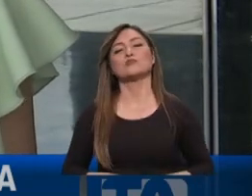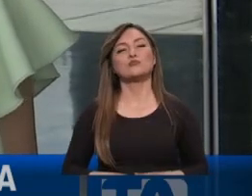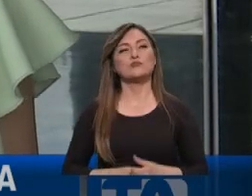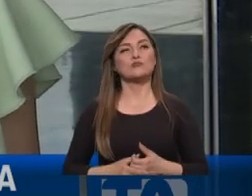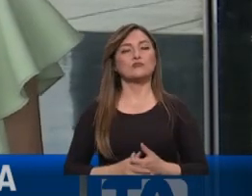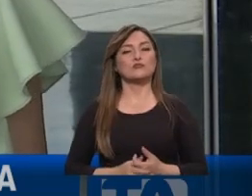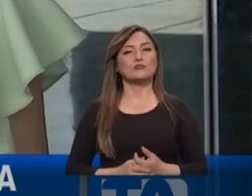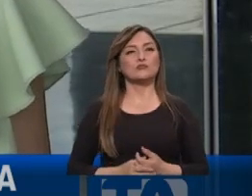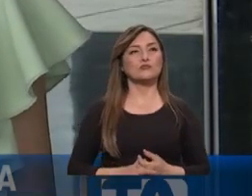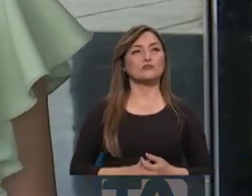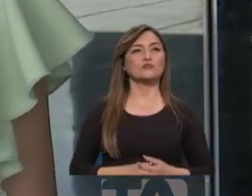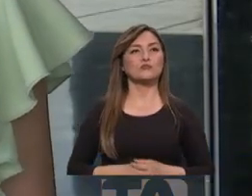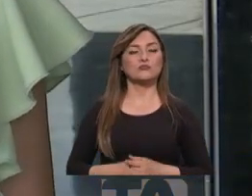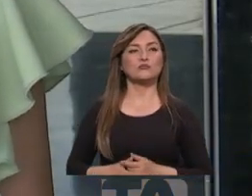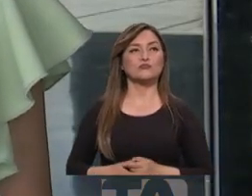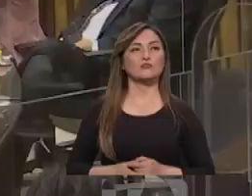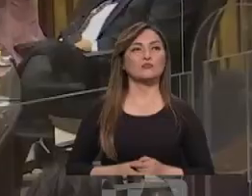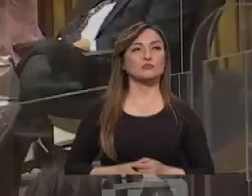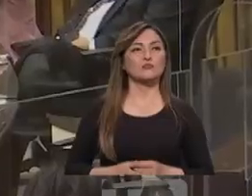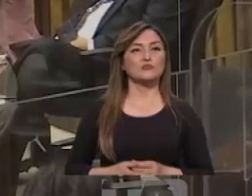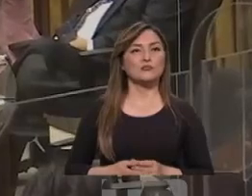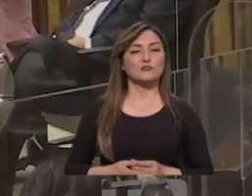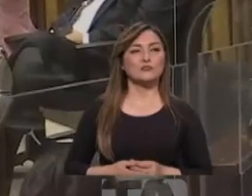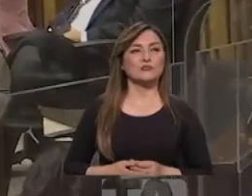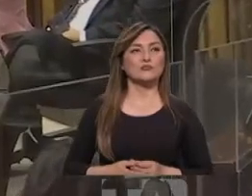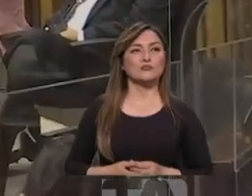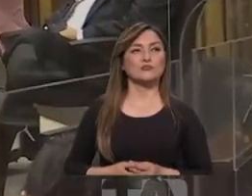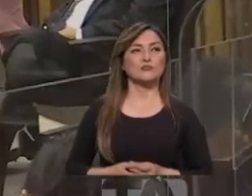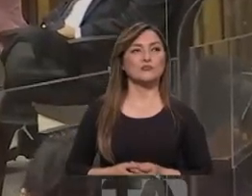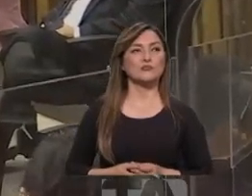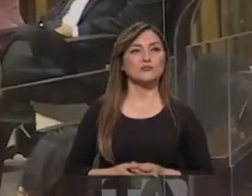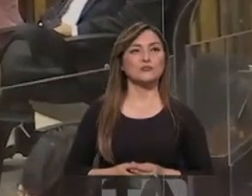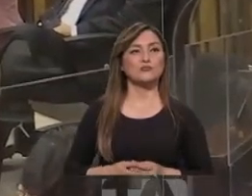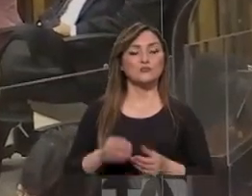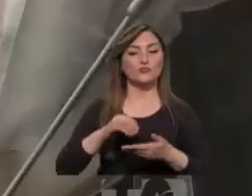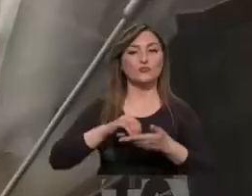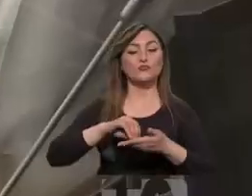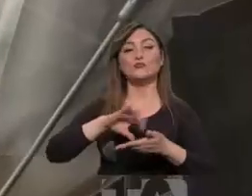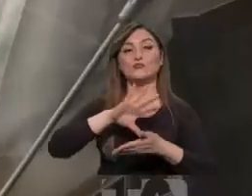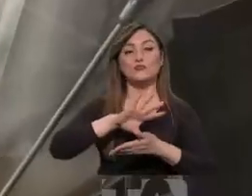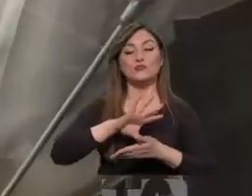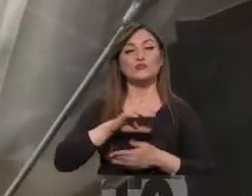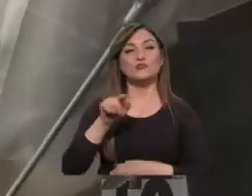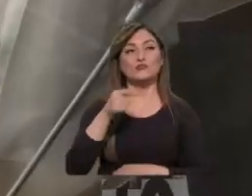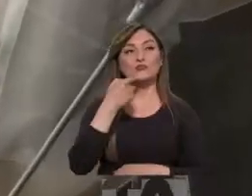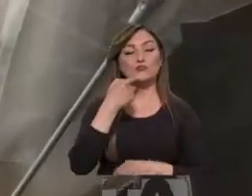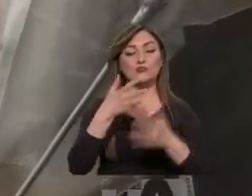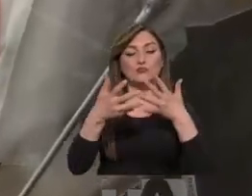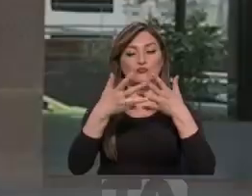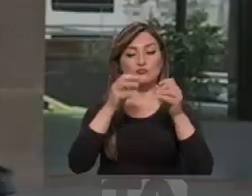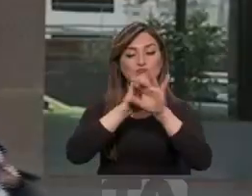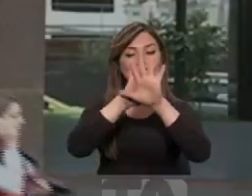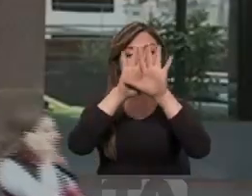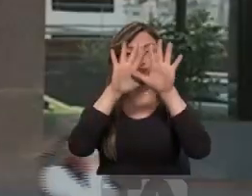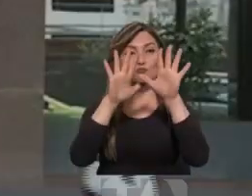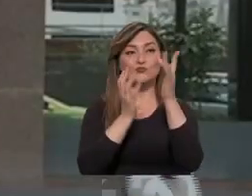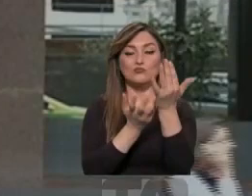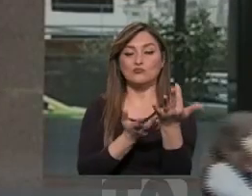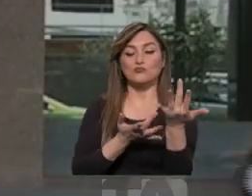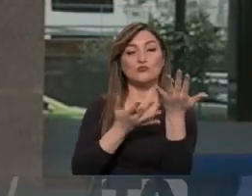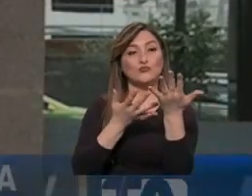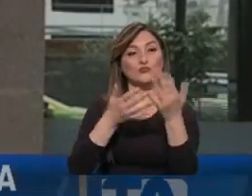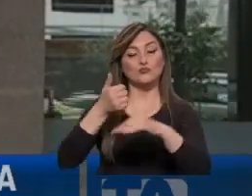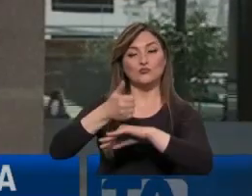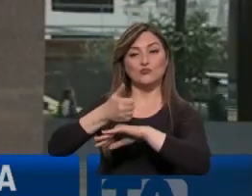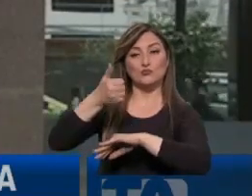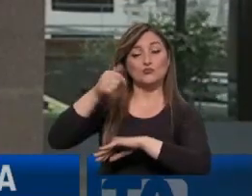preparado el siguiente reportaje. Veamos. En el legislativo dicen que debe existir transparencia, por eso esperan que el